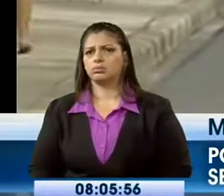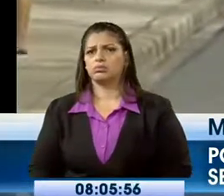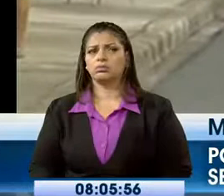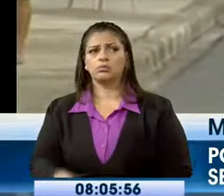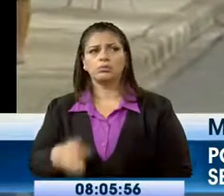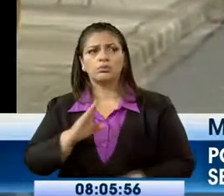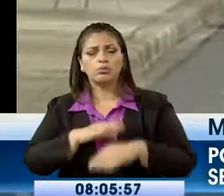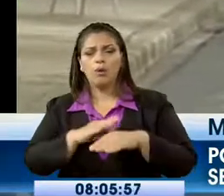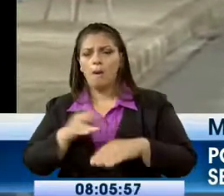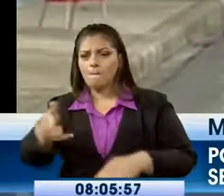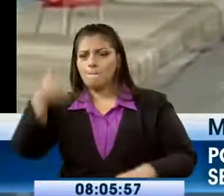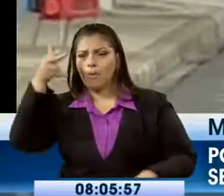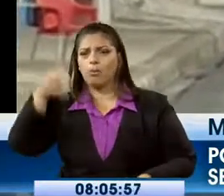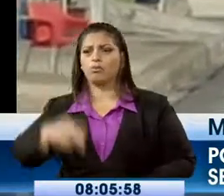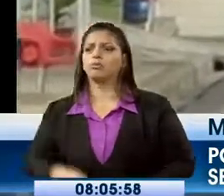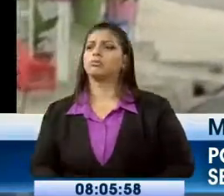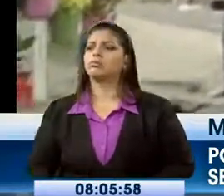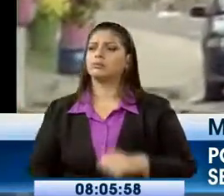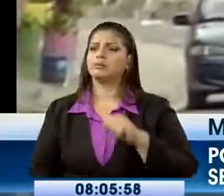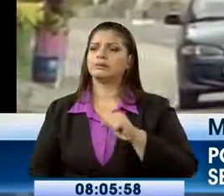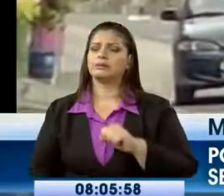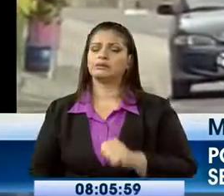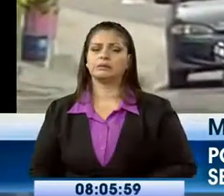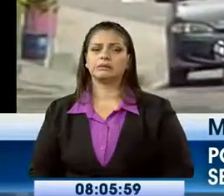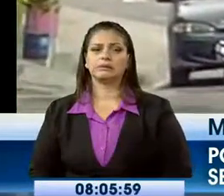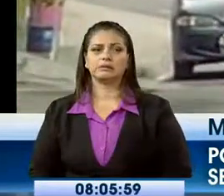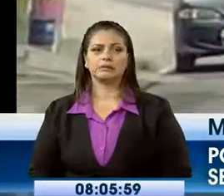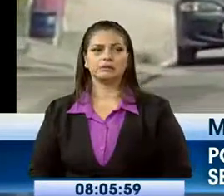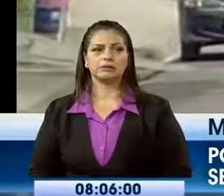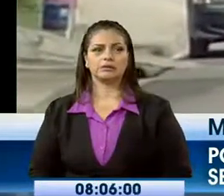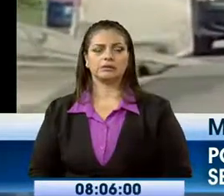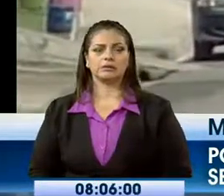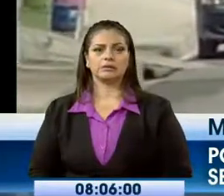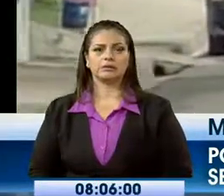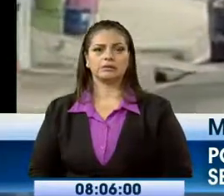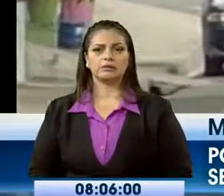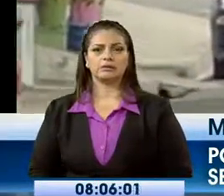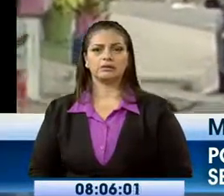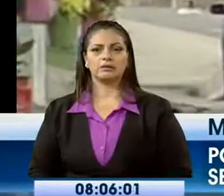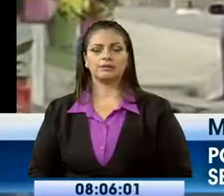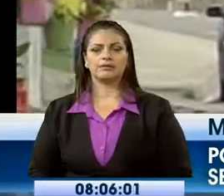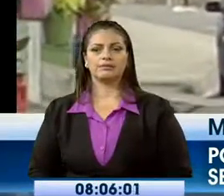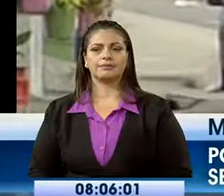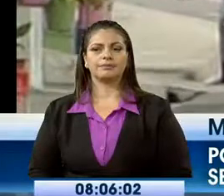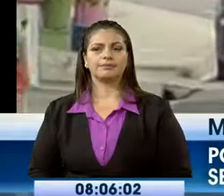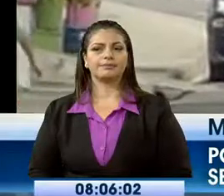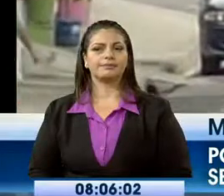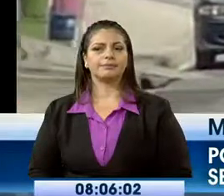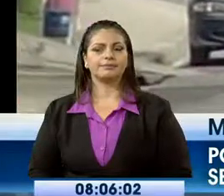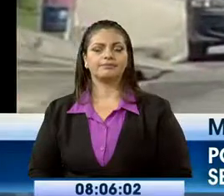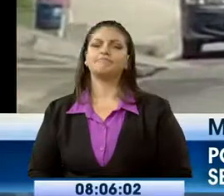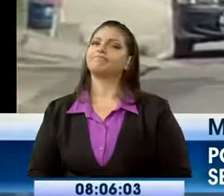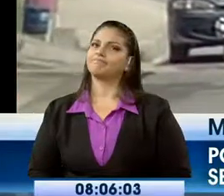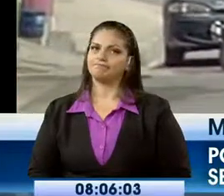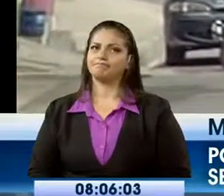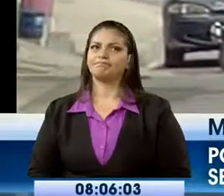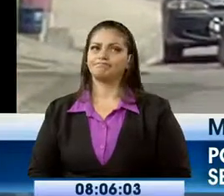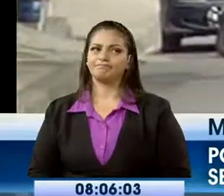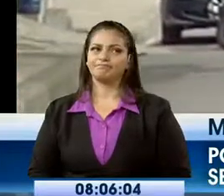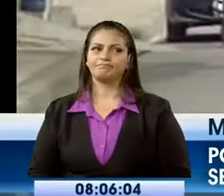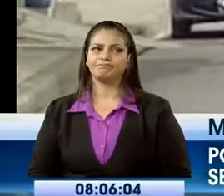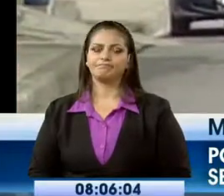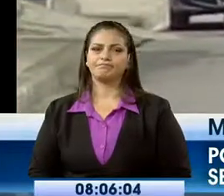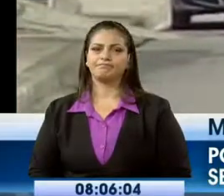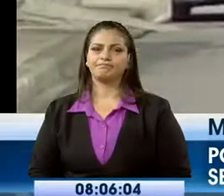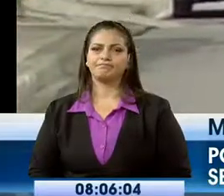decir porque ya ahí. Bien. Y antes, para concluir con usted, para esto siempre es este tipo de situaciones que se